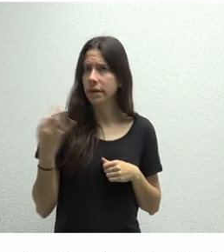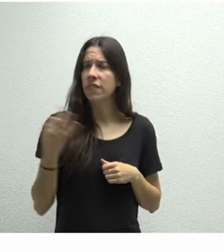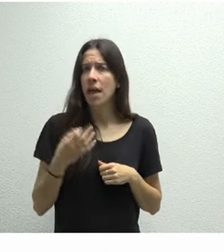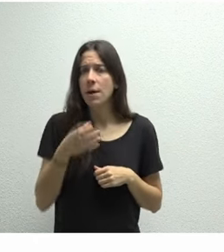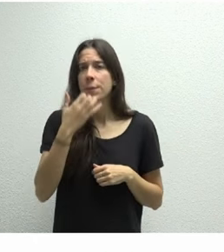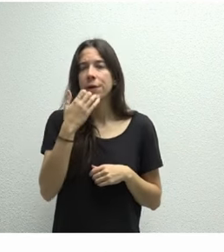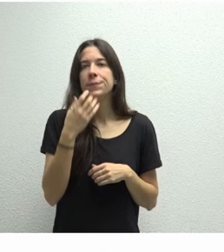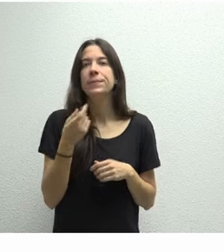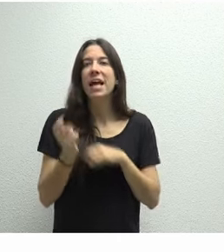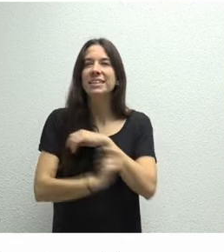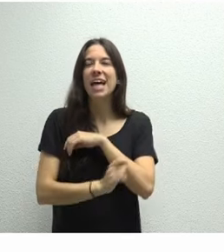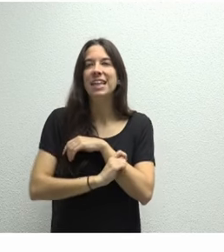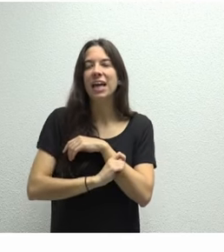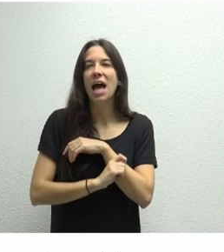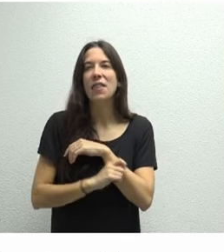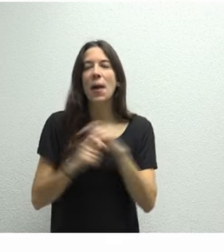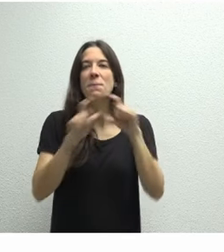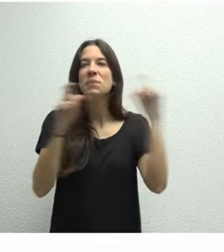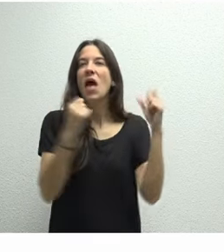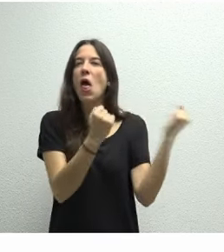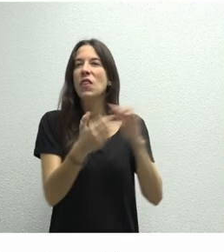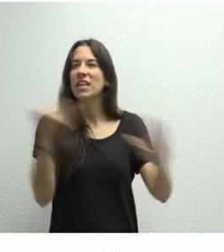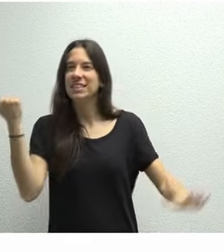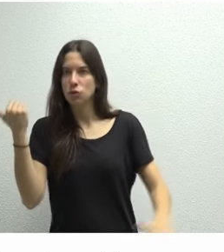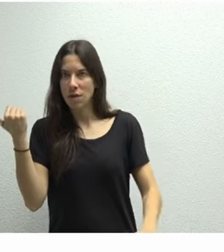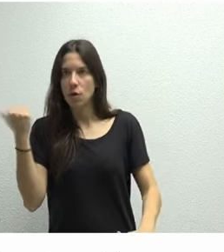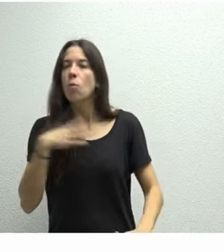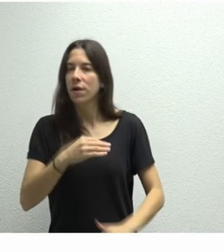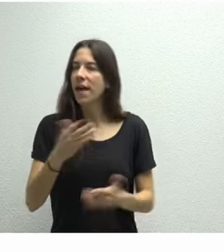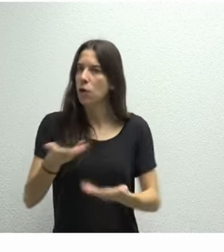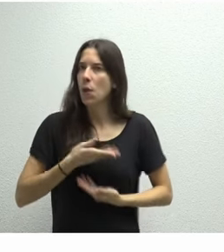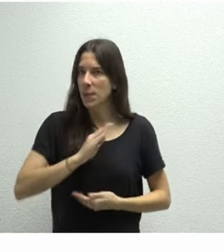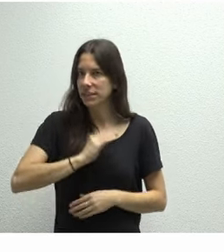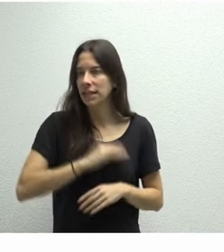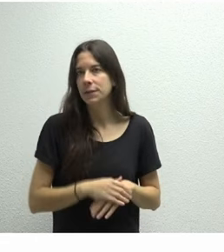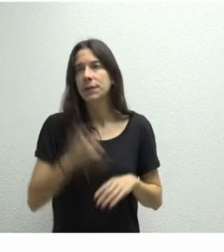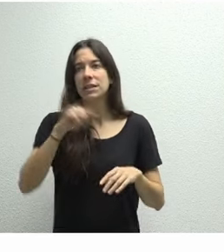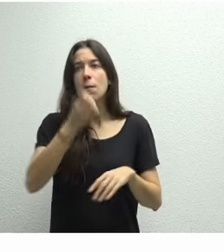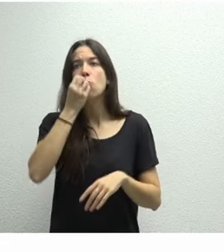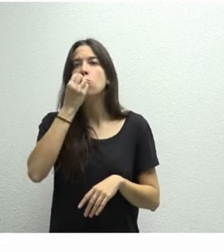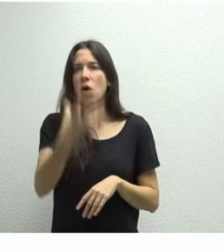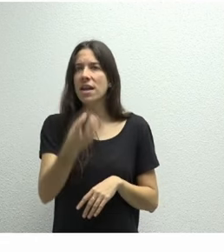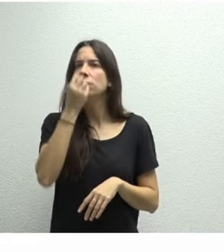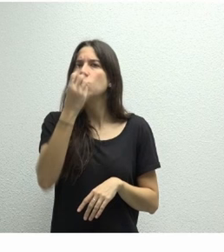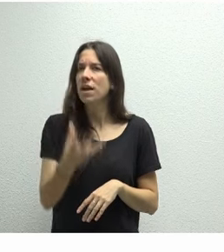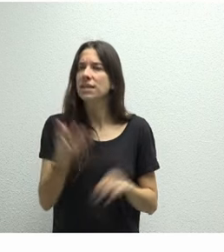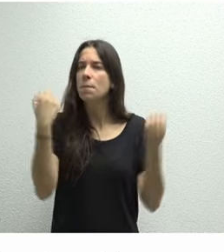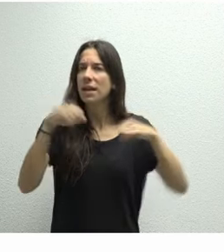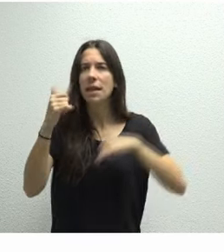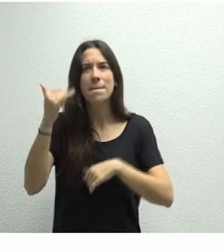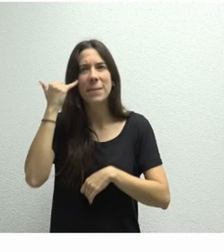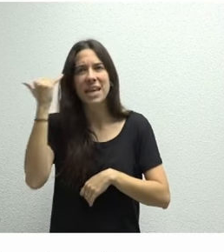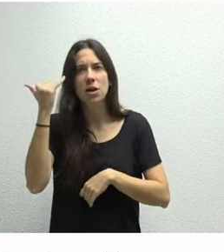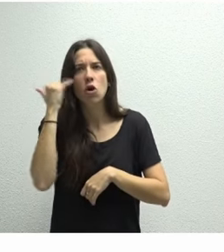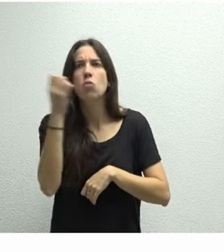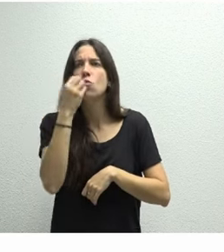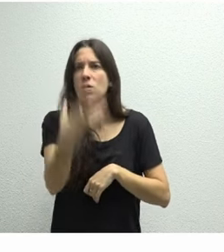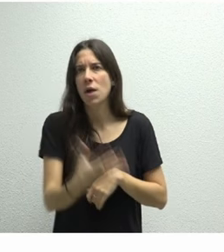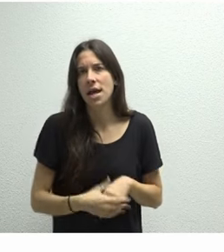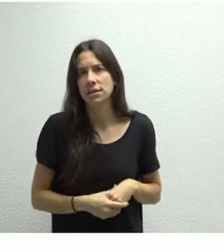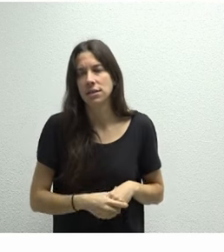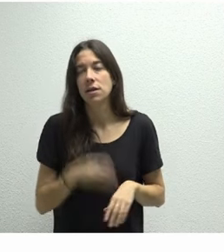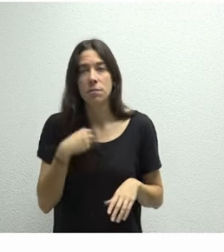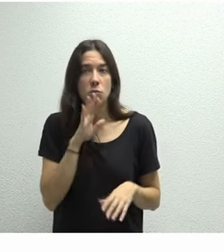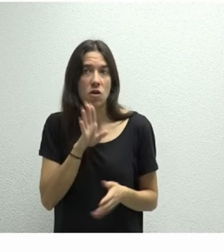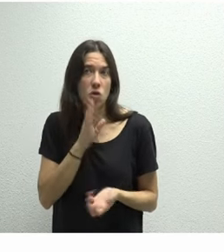desinstitucionalización en eso nos puede ayudar no muy buenas prácticas micr que acabo